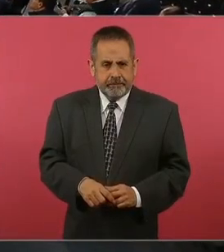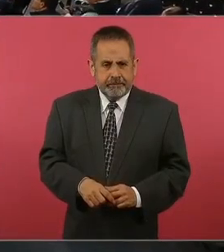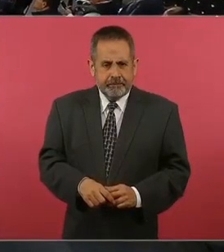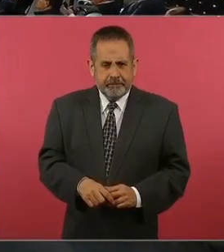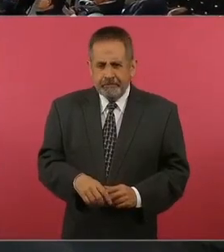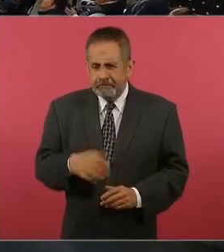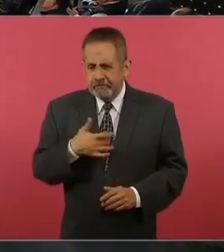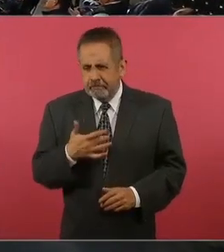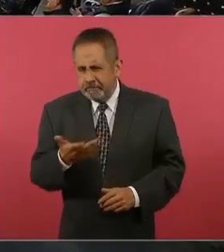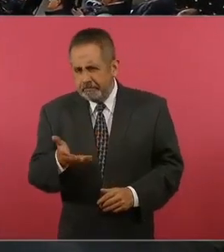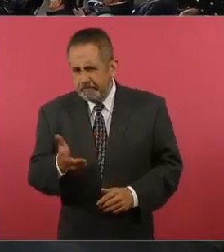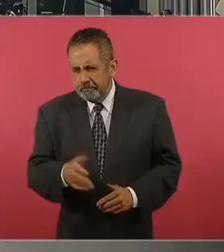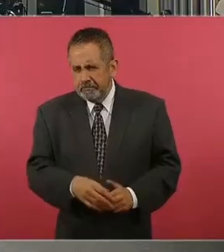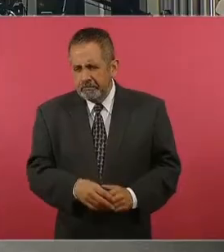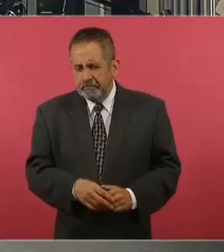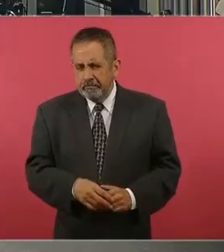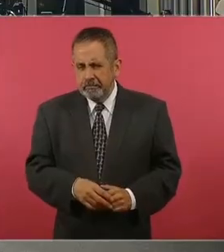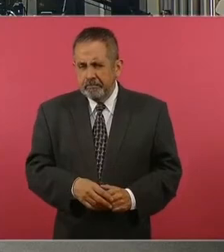¿Mande?